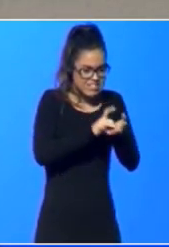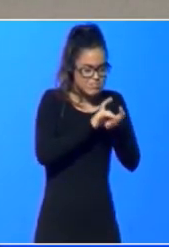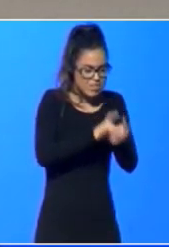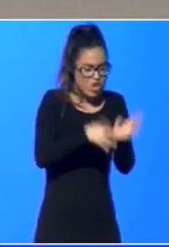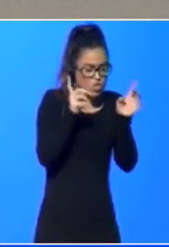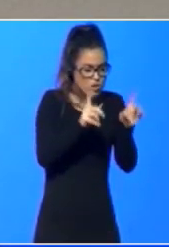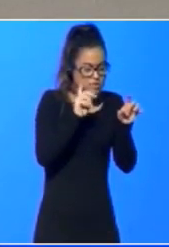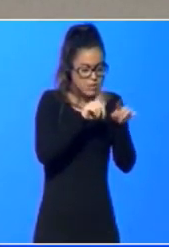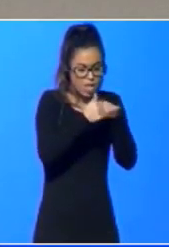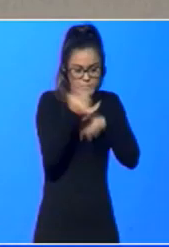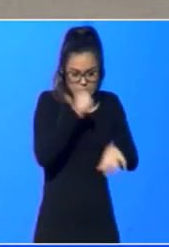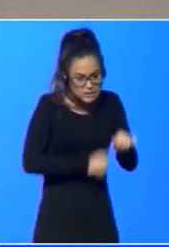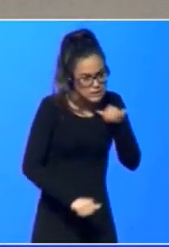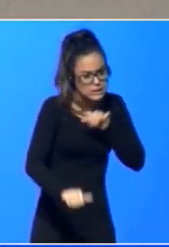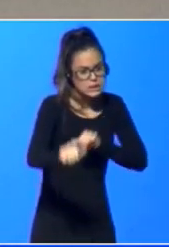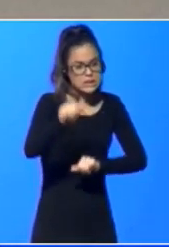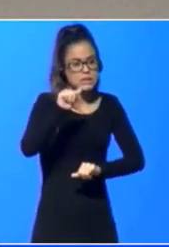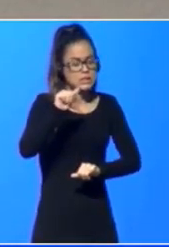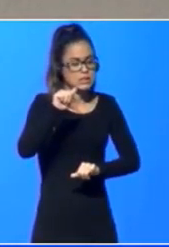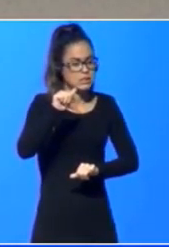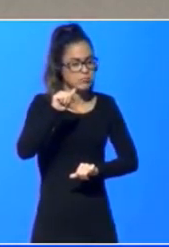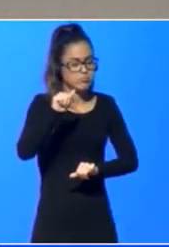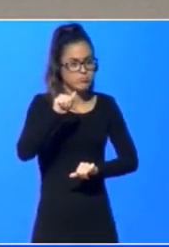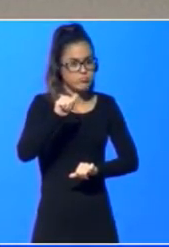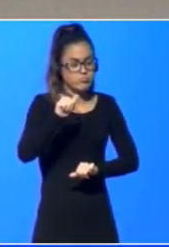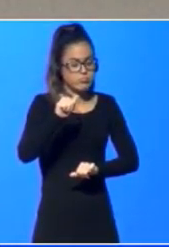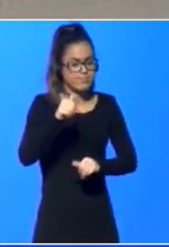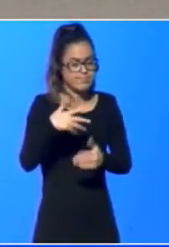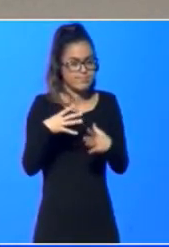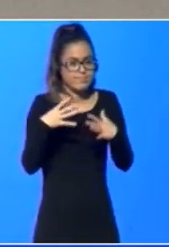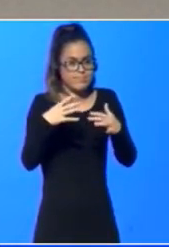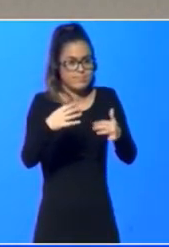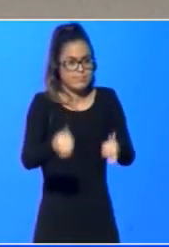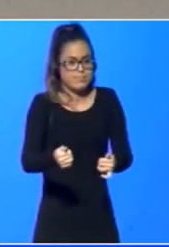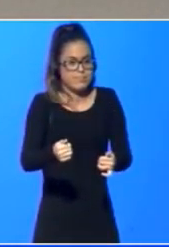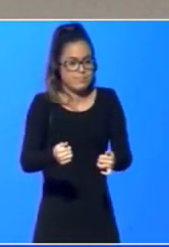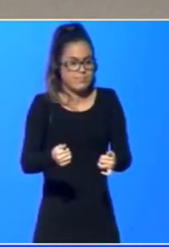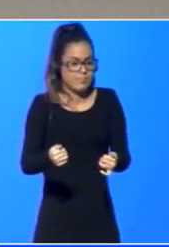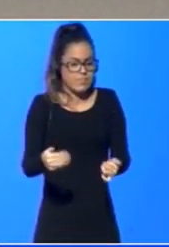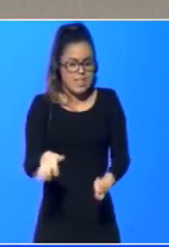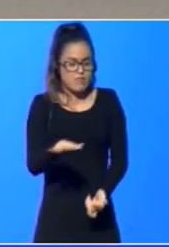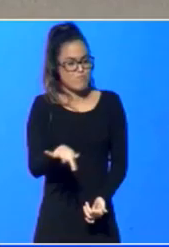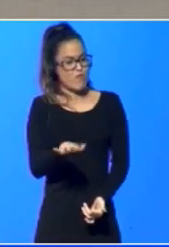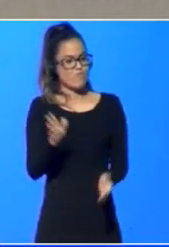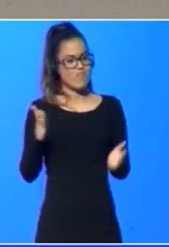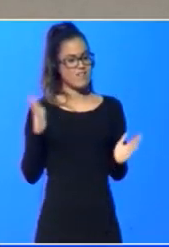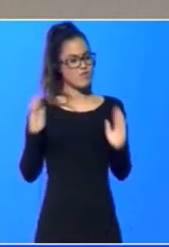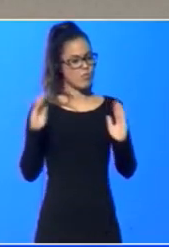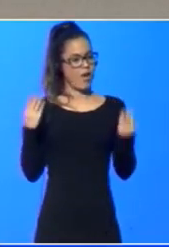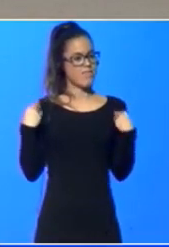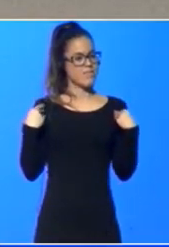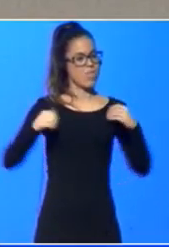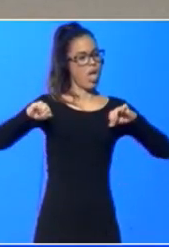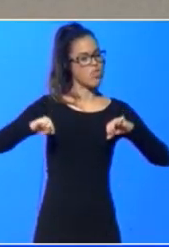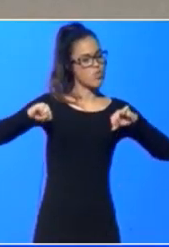poco pues entrarían ya en eso que estamos llamando pues el tránsito a la vida adulta, ¿no?, a través de